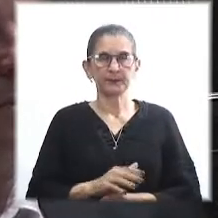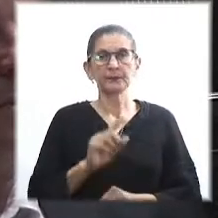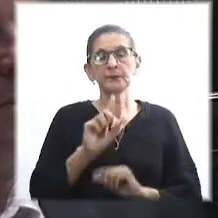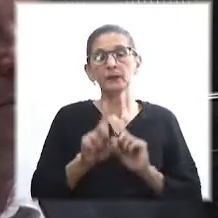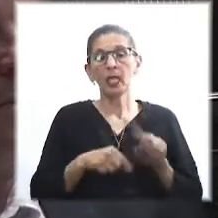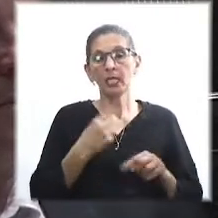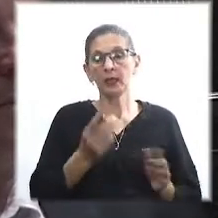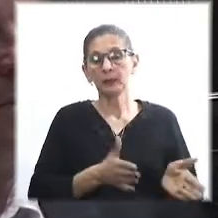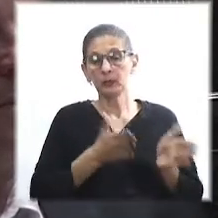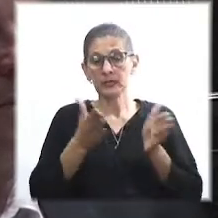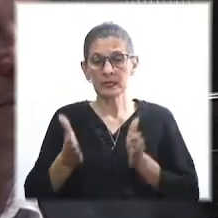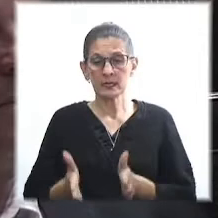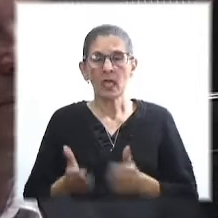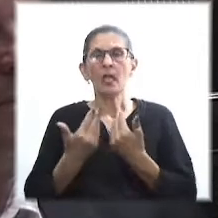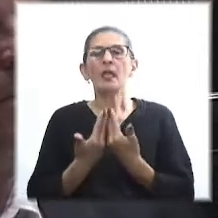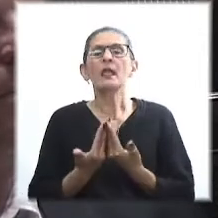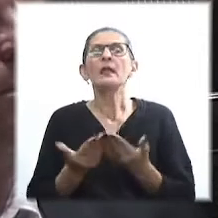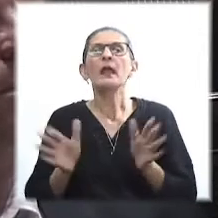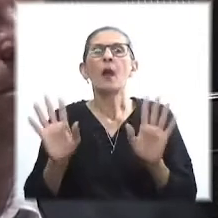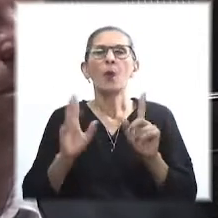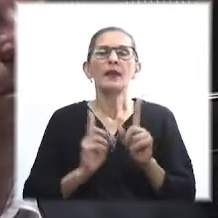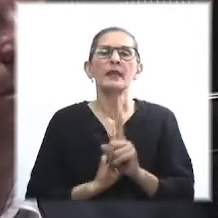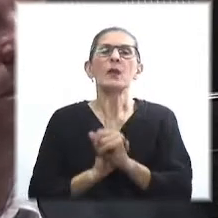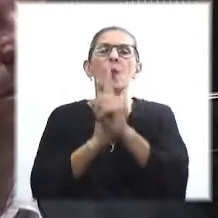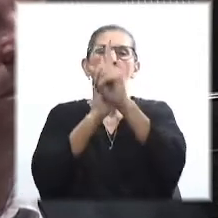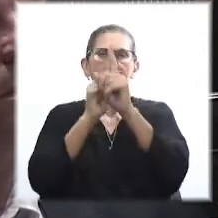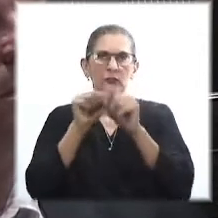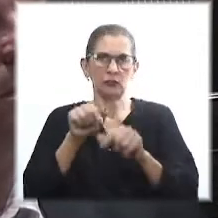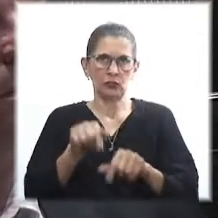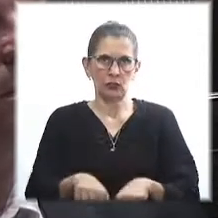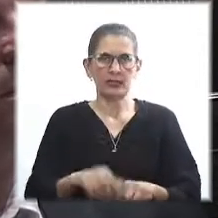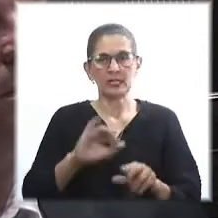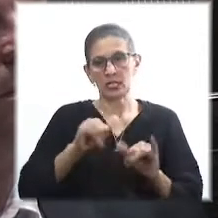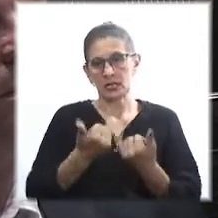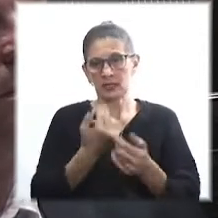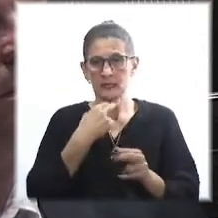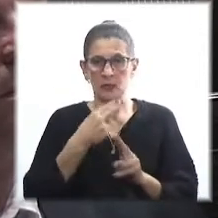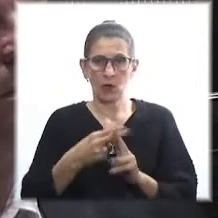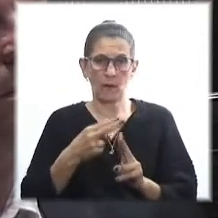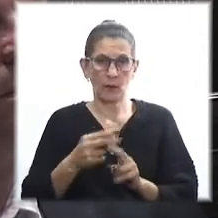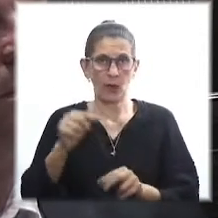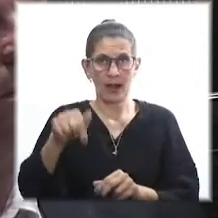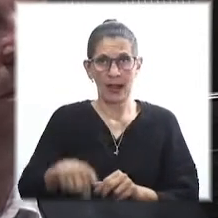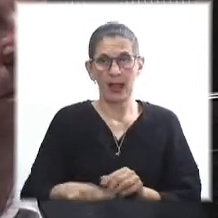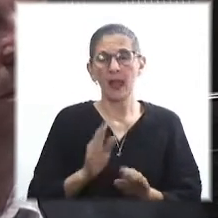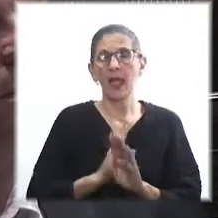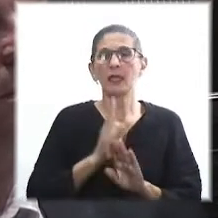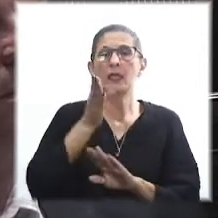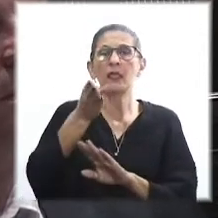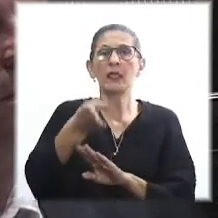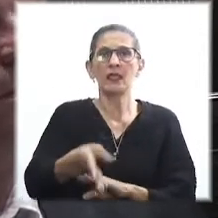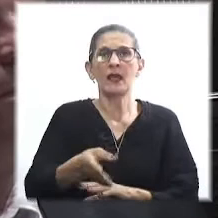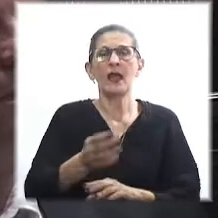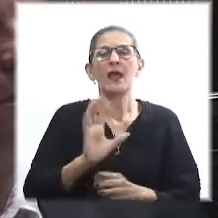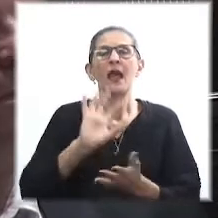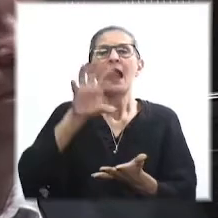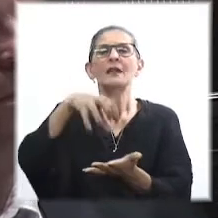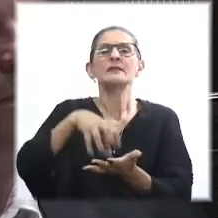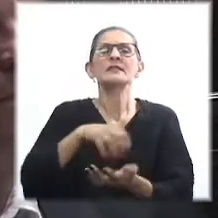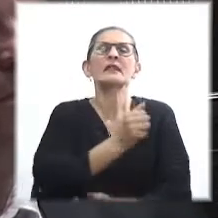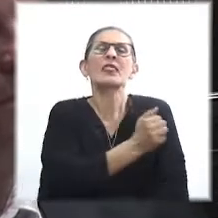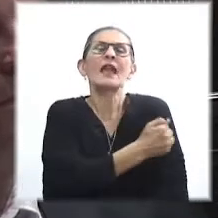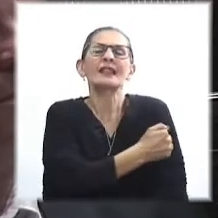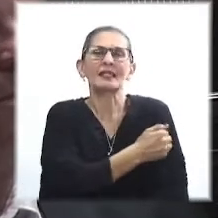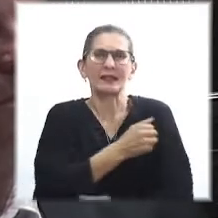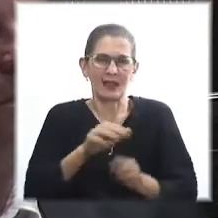Después inaugura el encuentro con el patriarca, que acá fue mencionado, la ida a la meseta de Artigas, que la